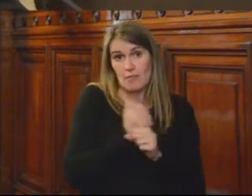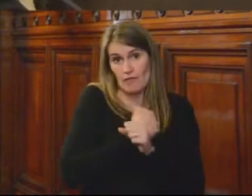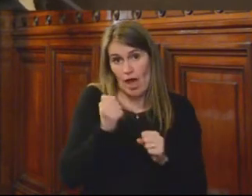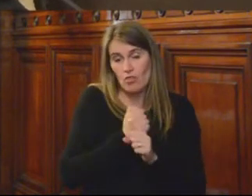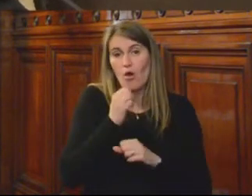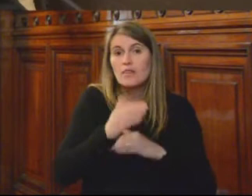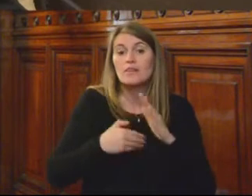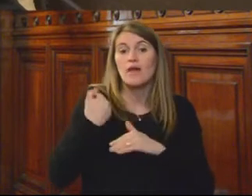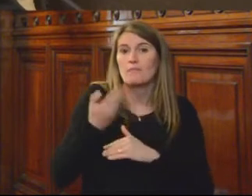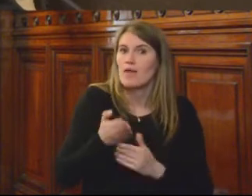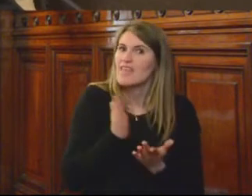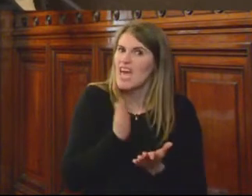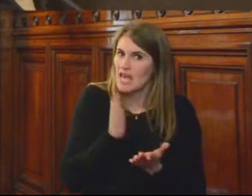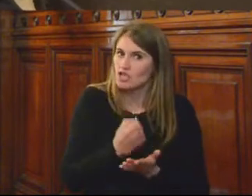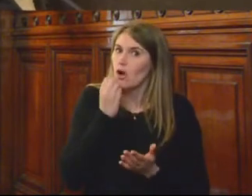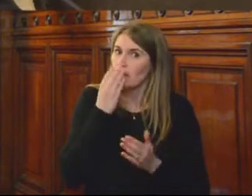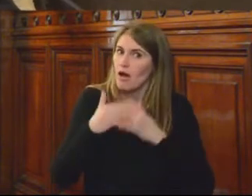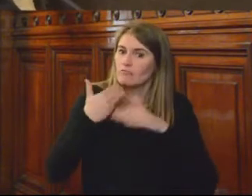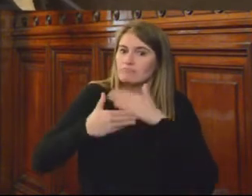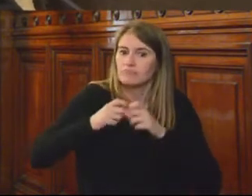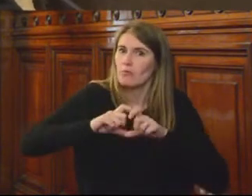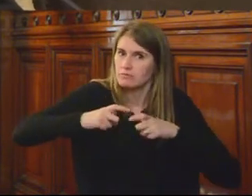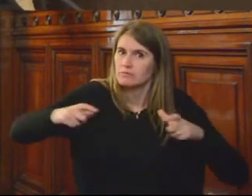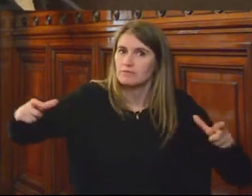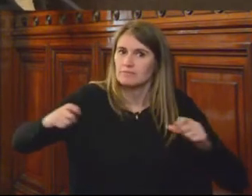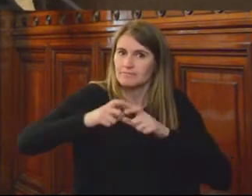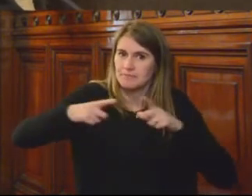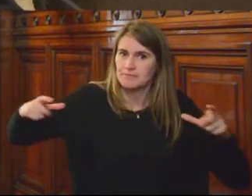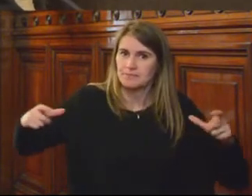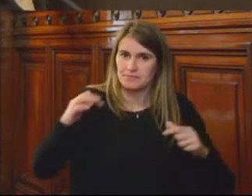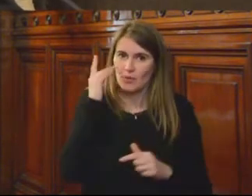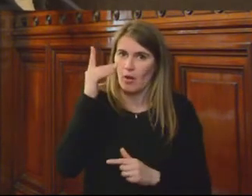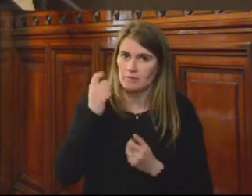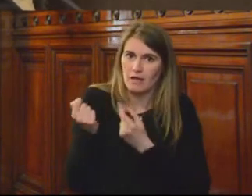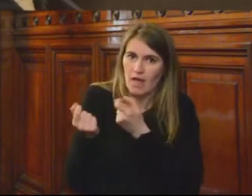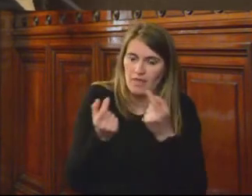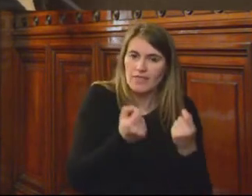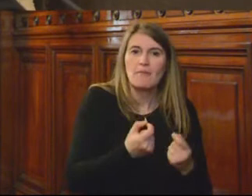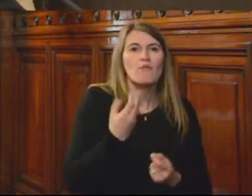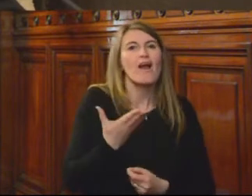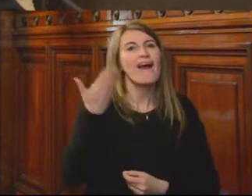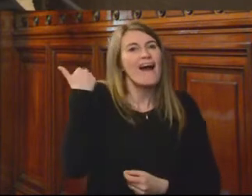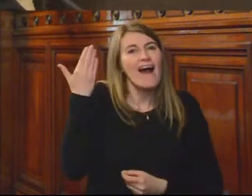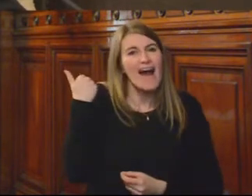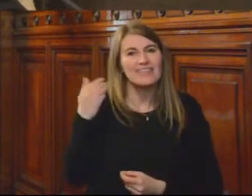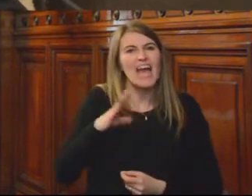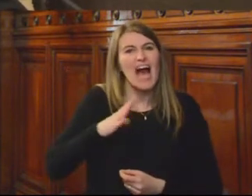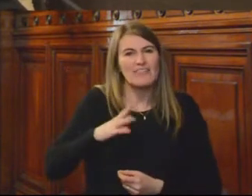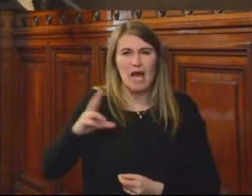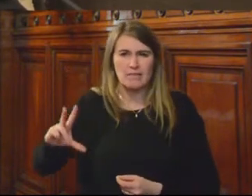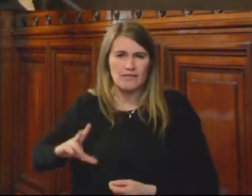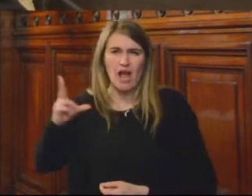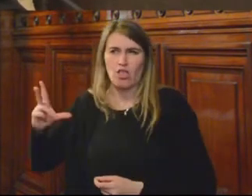desarrollo de ese derecho en nuestro país, porque permitió, en primer lugar, poner freno a la ola